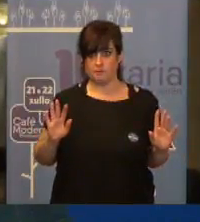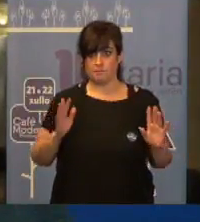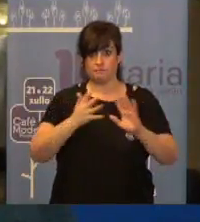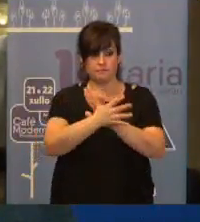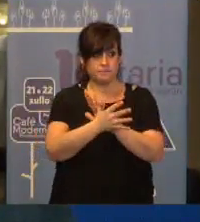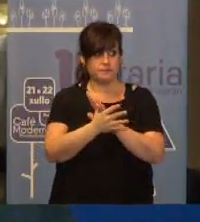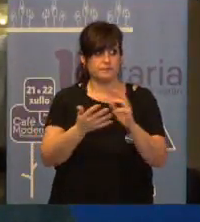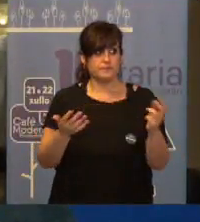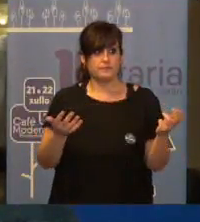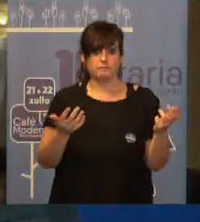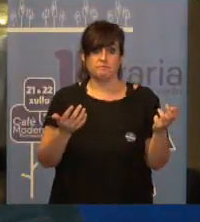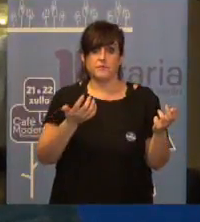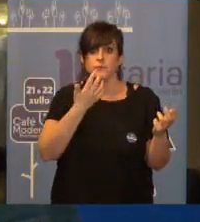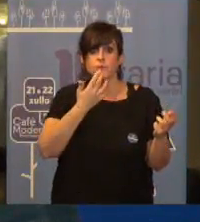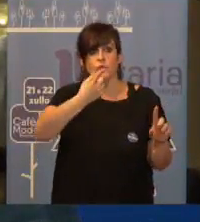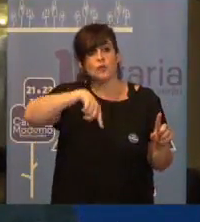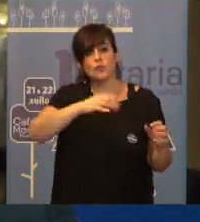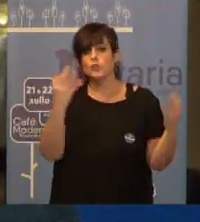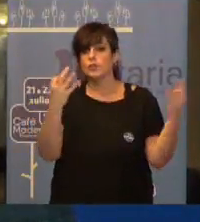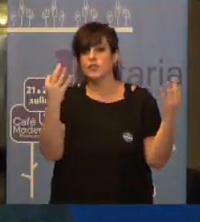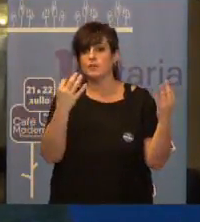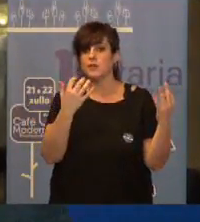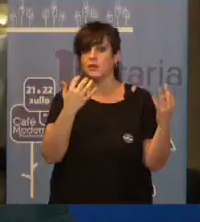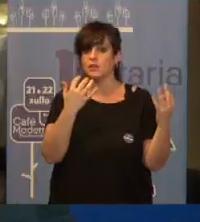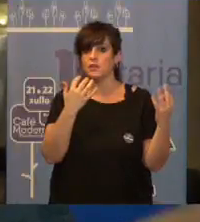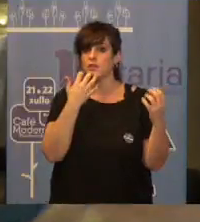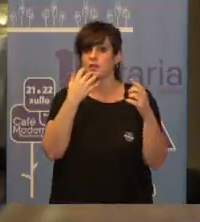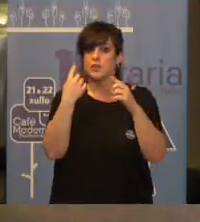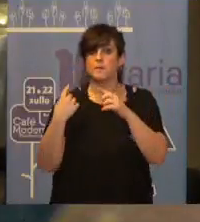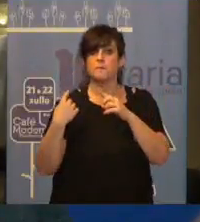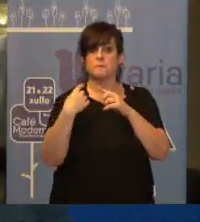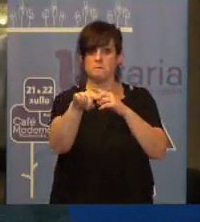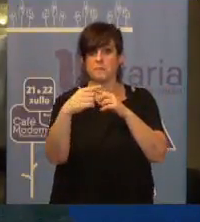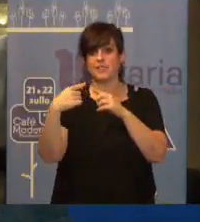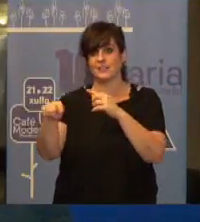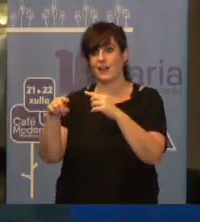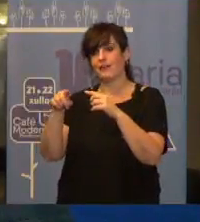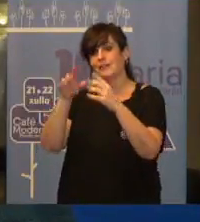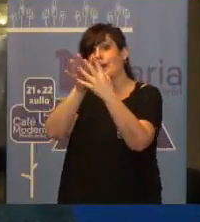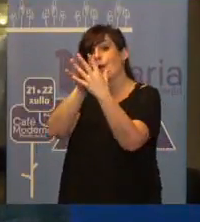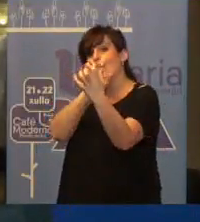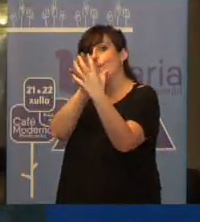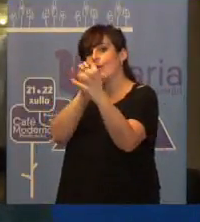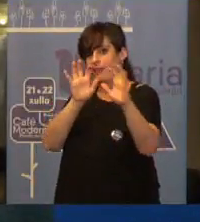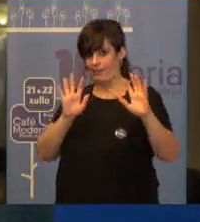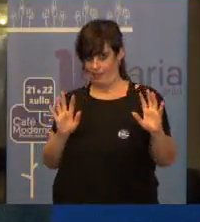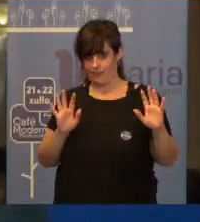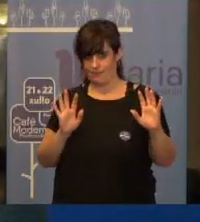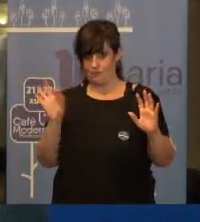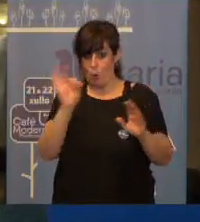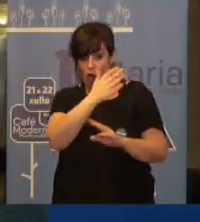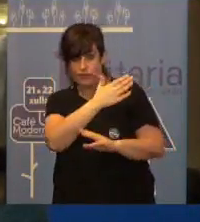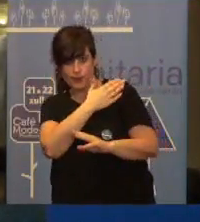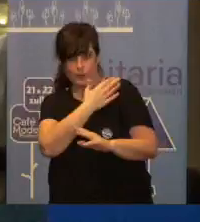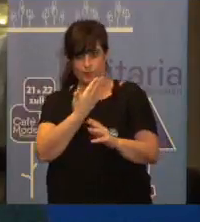debería emitir mensaxes máis aladas sobre a competencia interna de complicidade e de